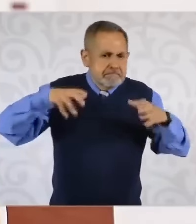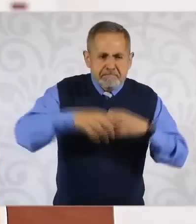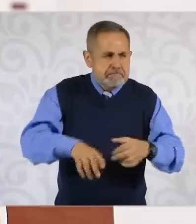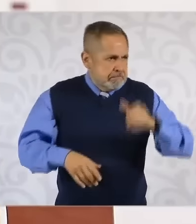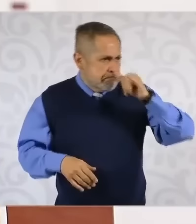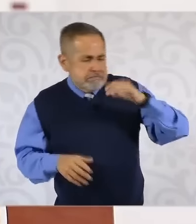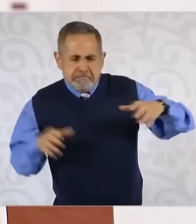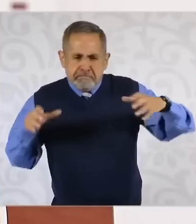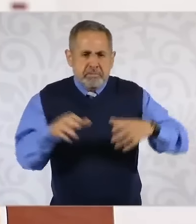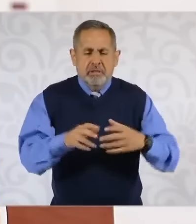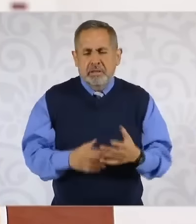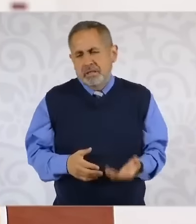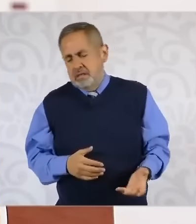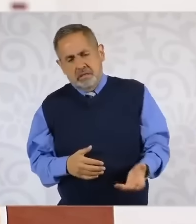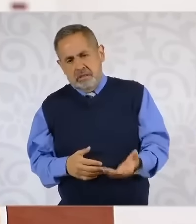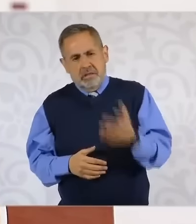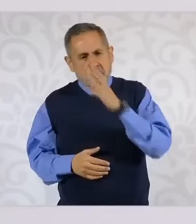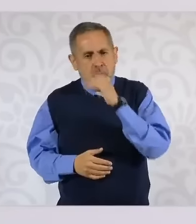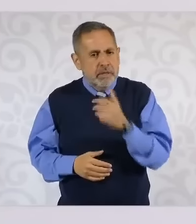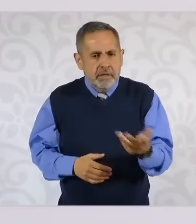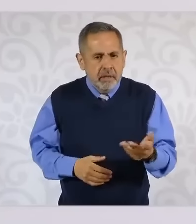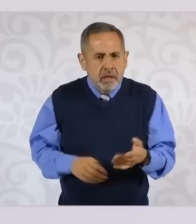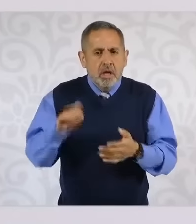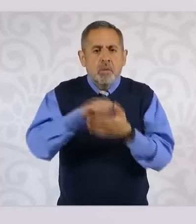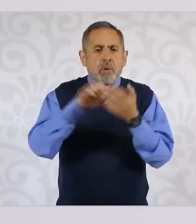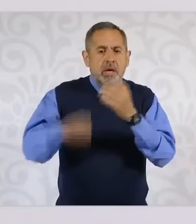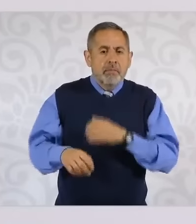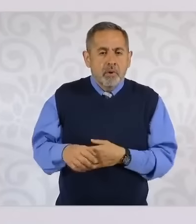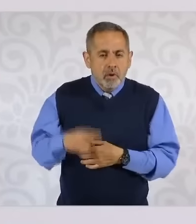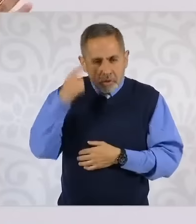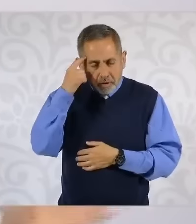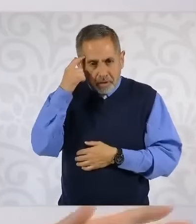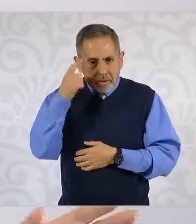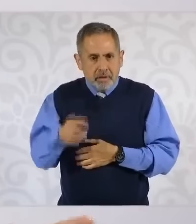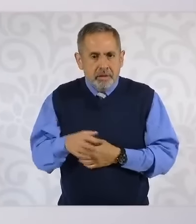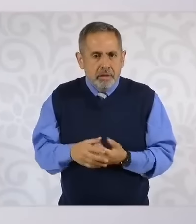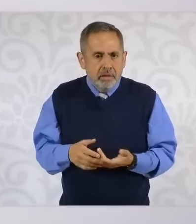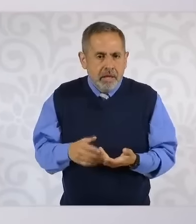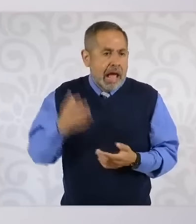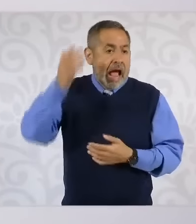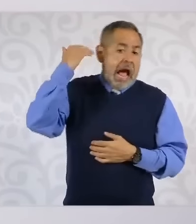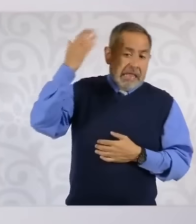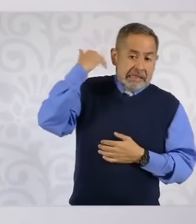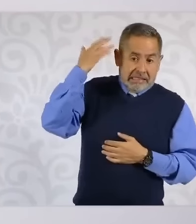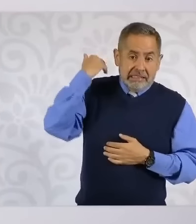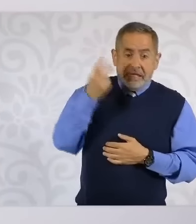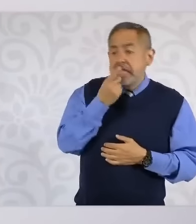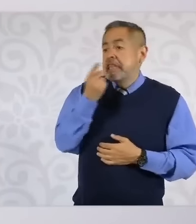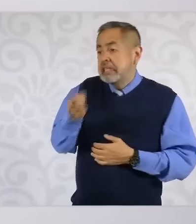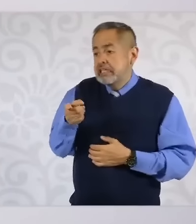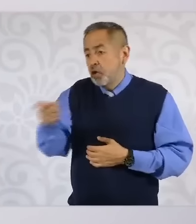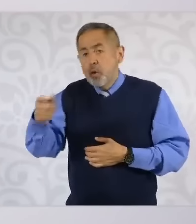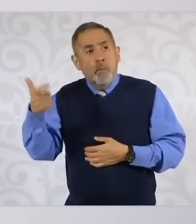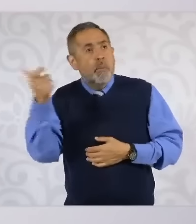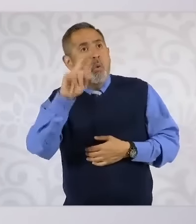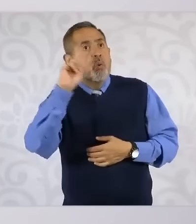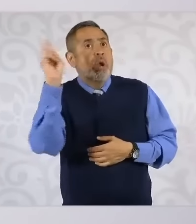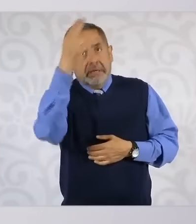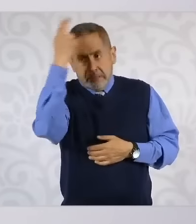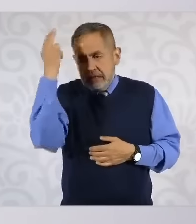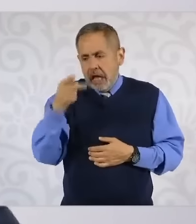decía, cuesta más una cajetilla de cigarros que entrar o que pagar la Universidad